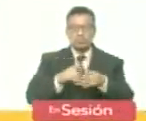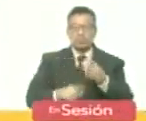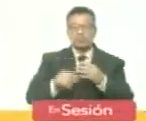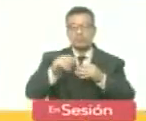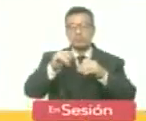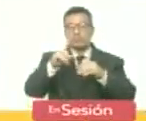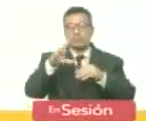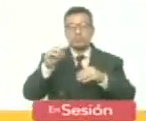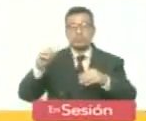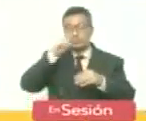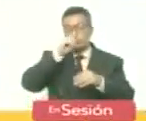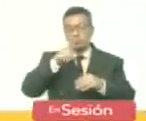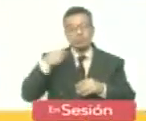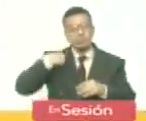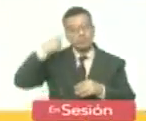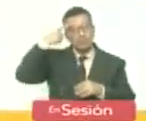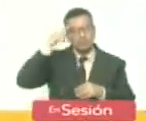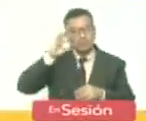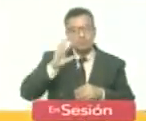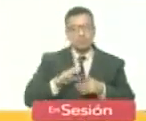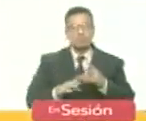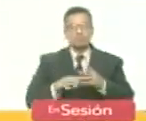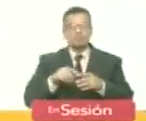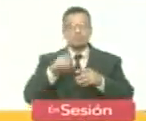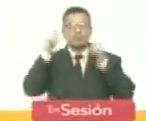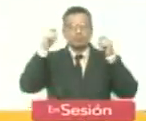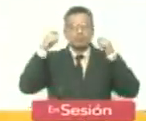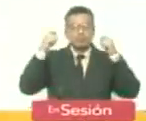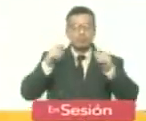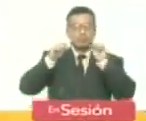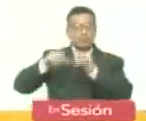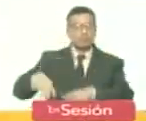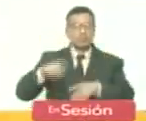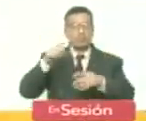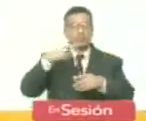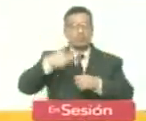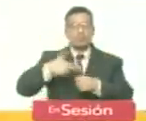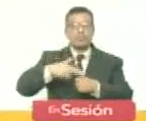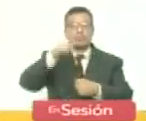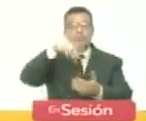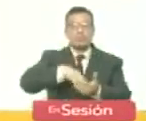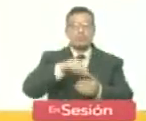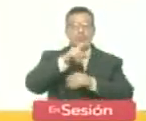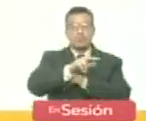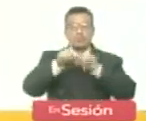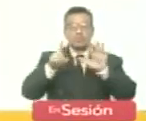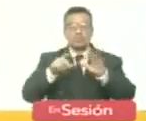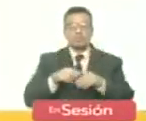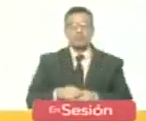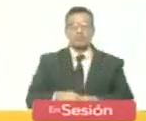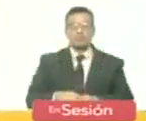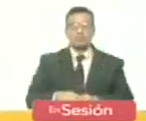100 años, por lo menos desde la huelga de los trabajadores petroleros de 1936.